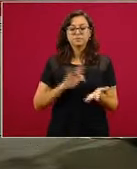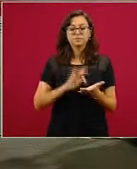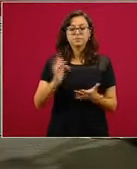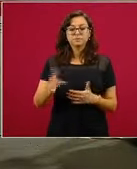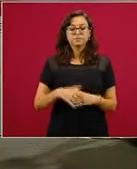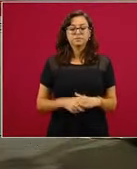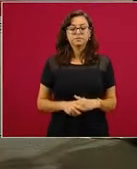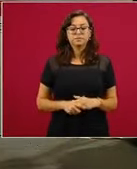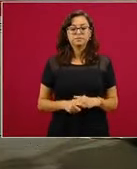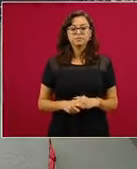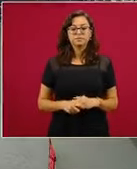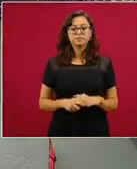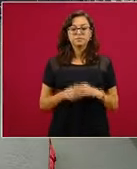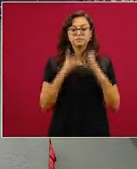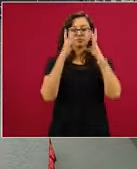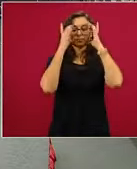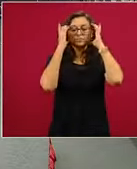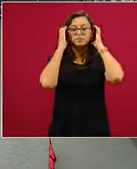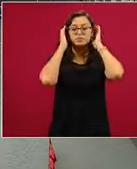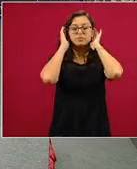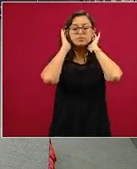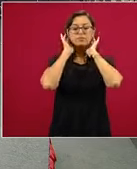Gracias.